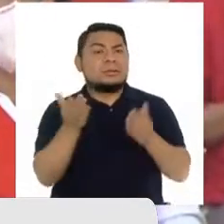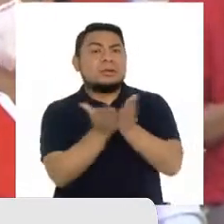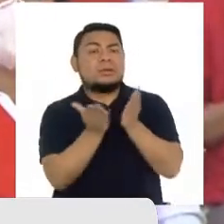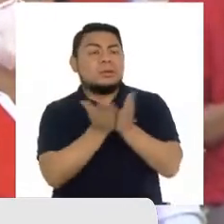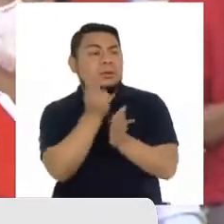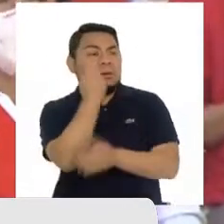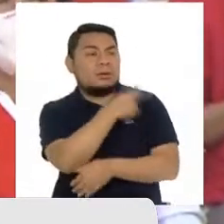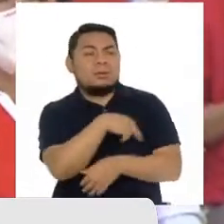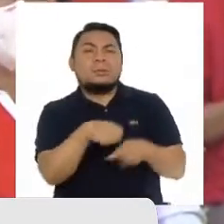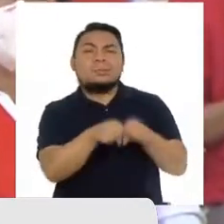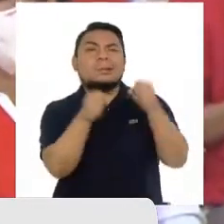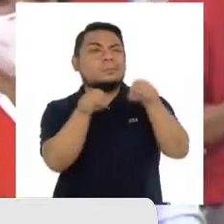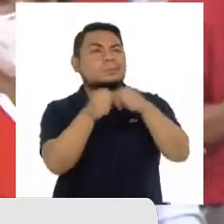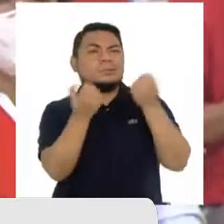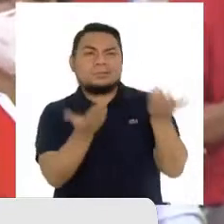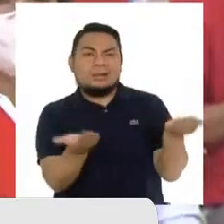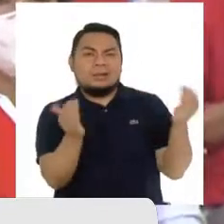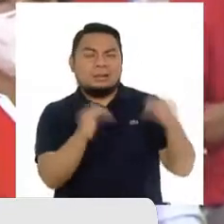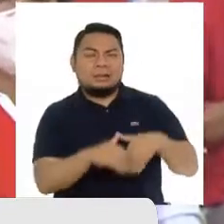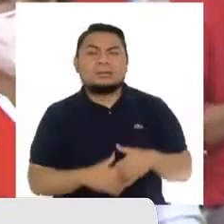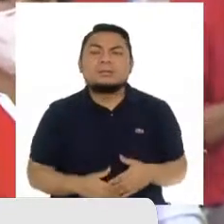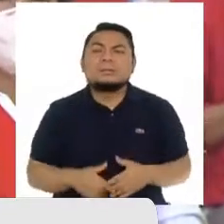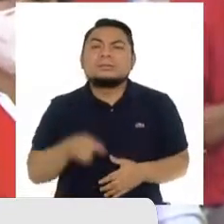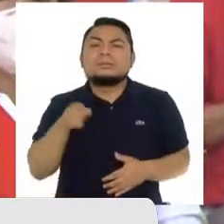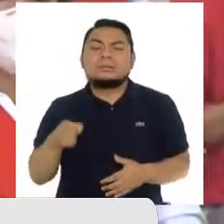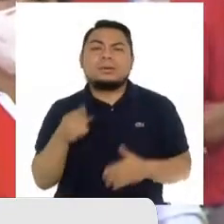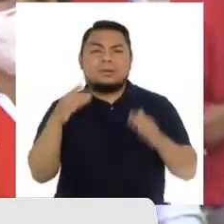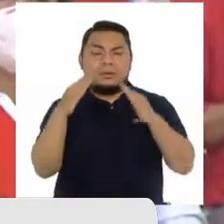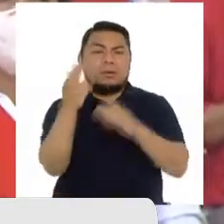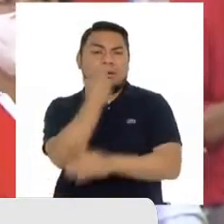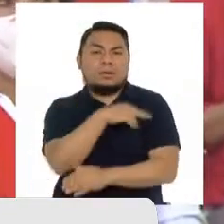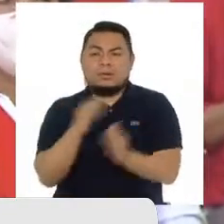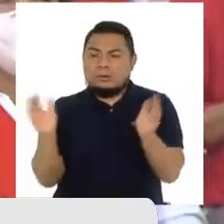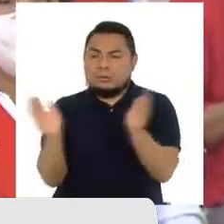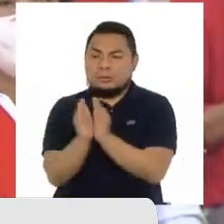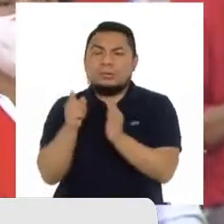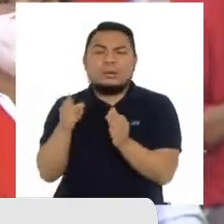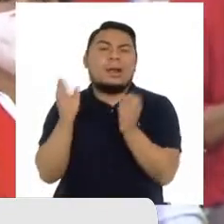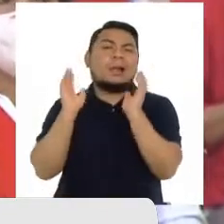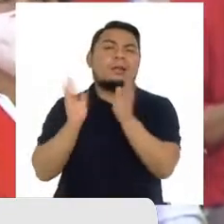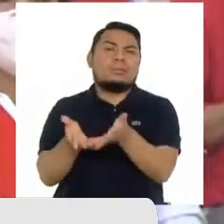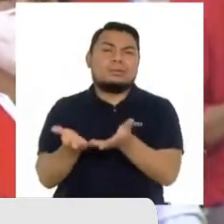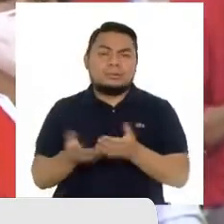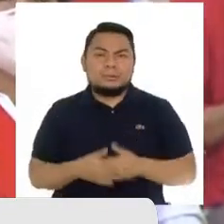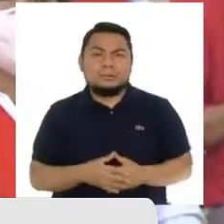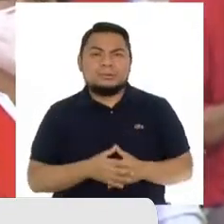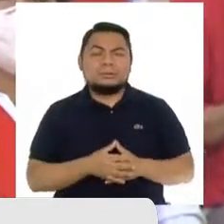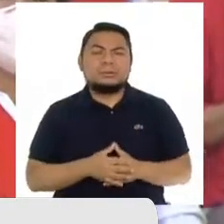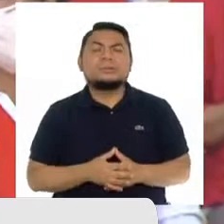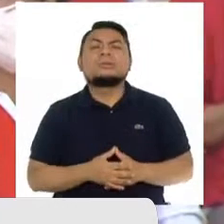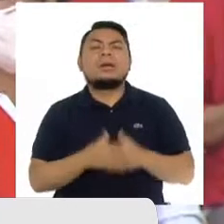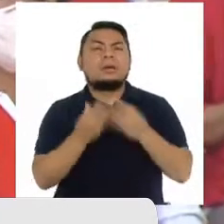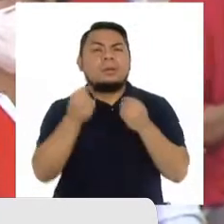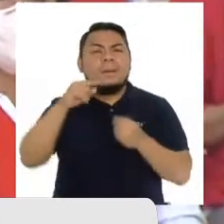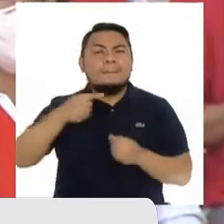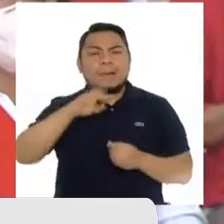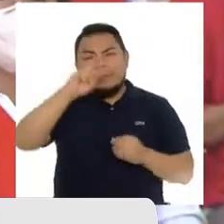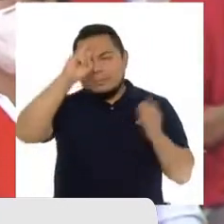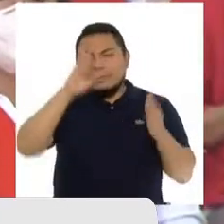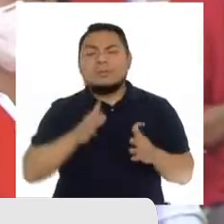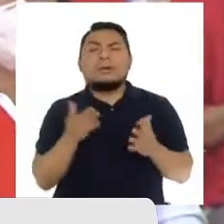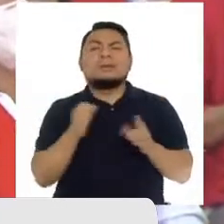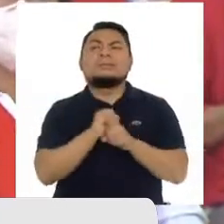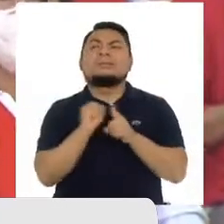hospitales destrozados costas de salud en completo abandono miles de peruanos en